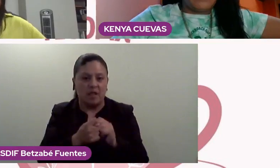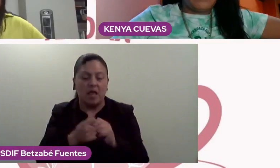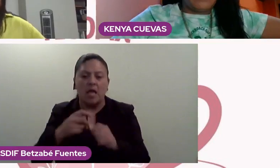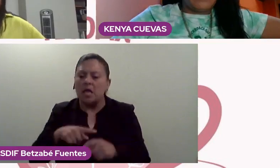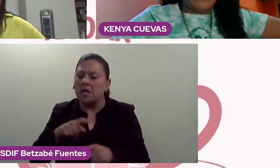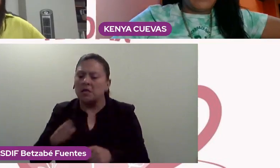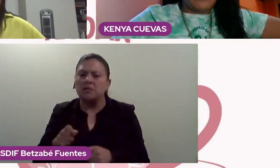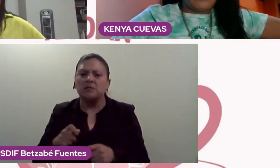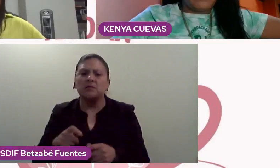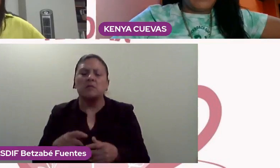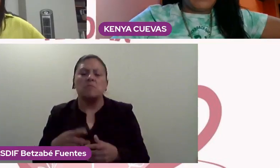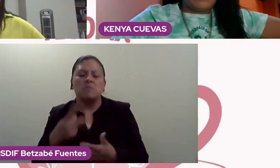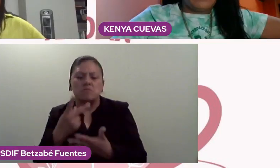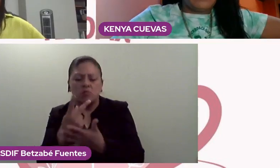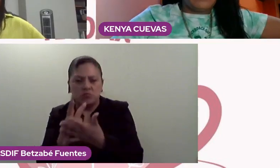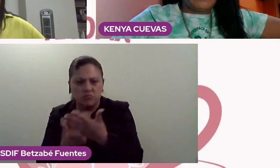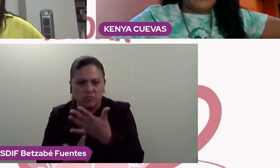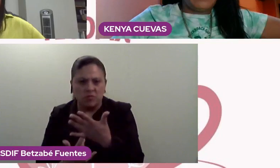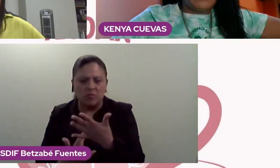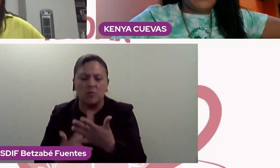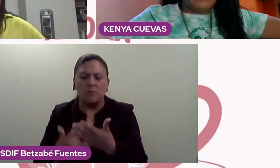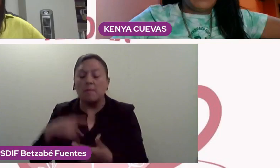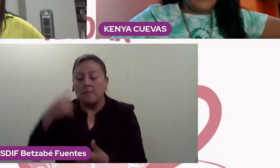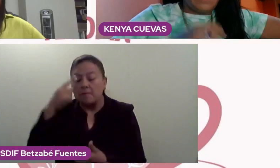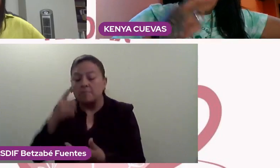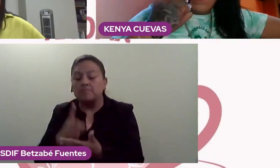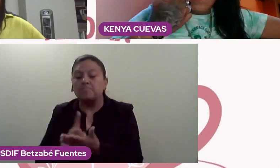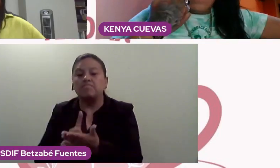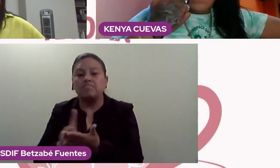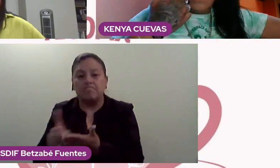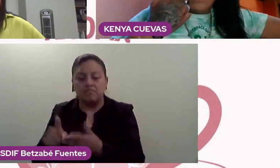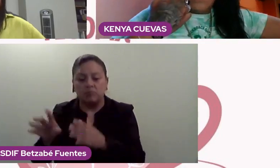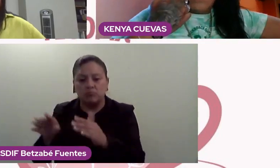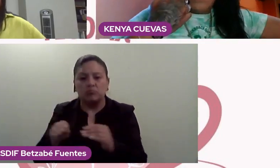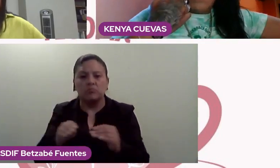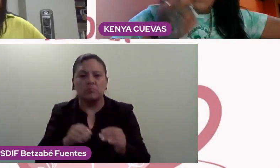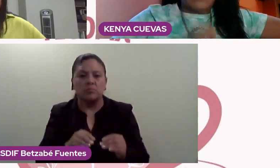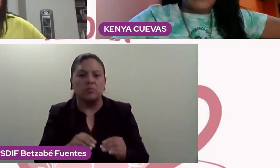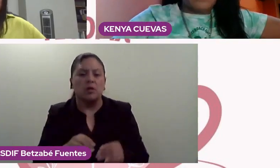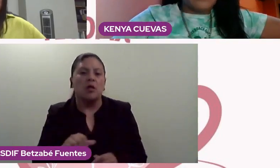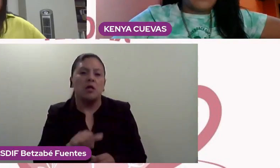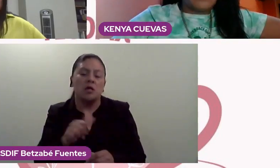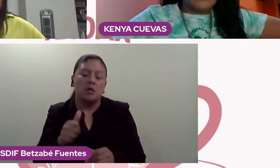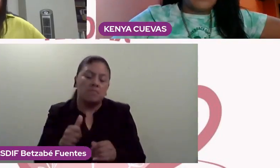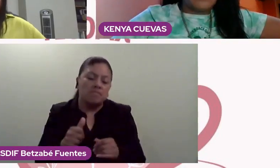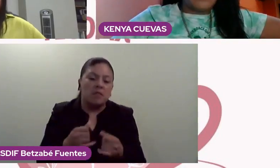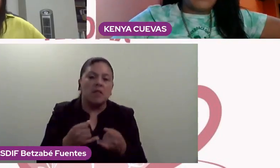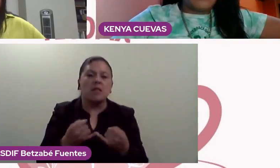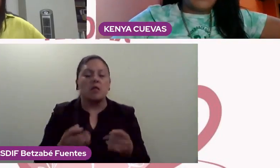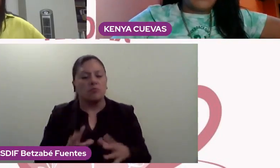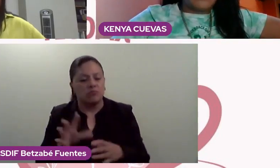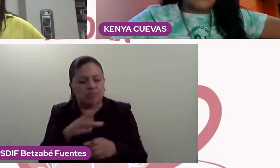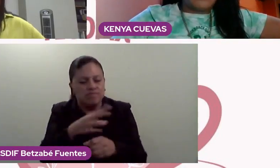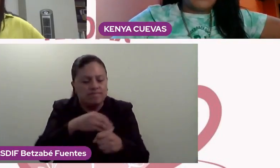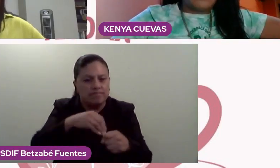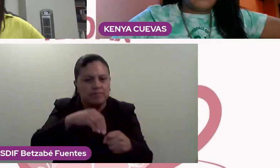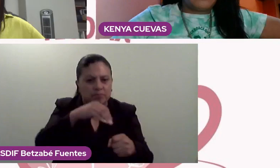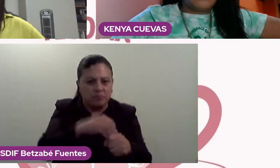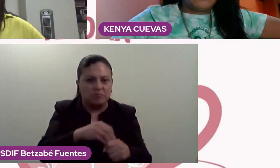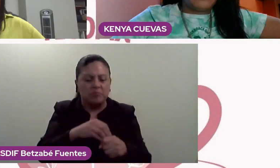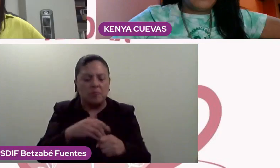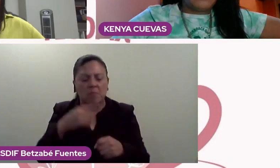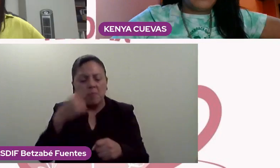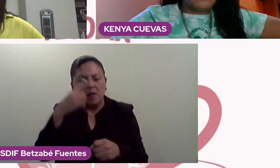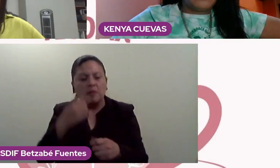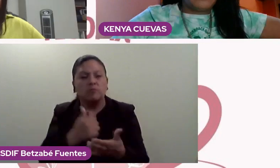de recuperación de derechos, empoderamiento y acompañamiento integral que ayuda a esta población a superar los